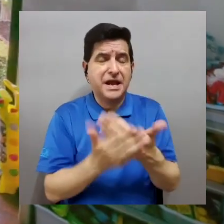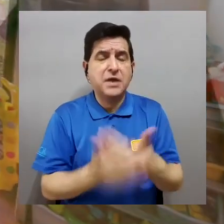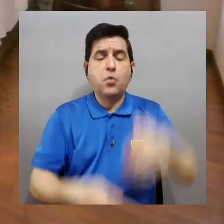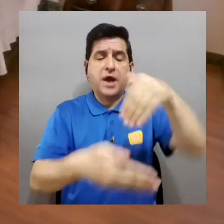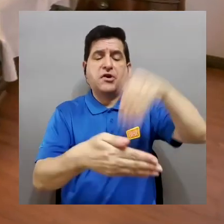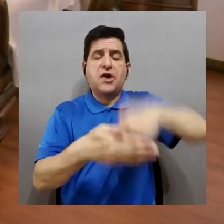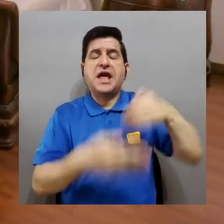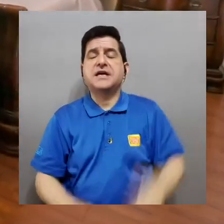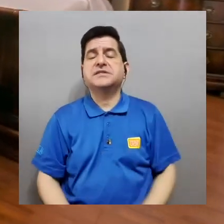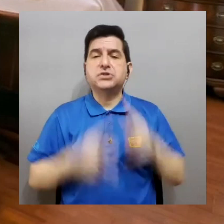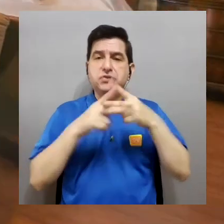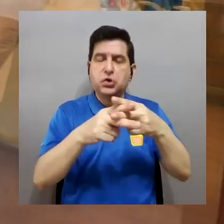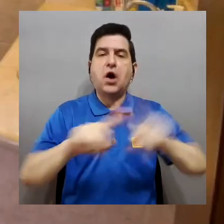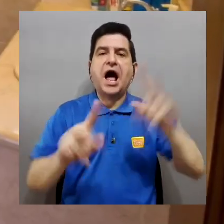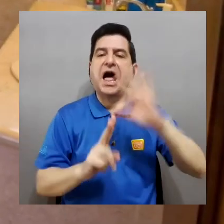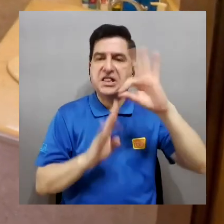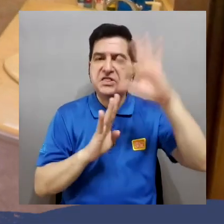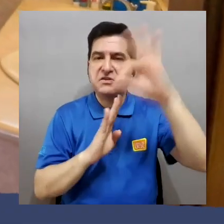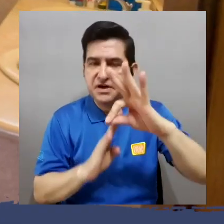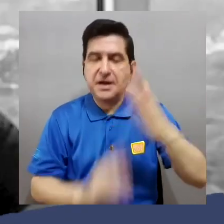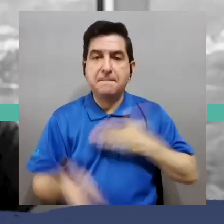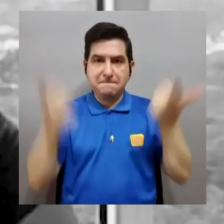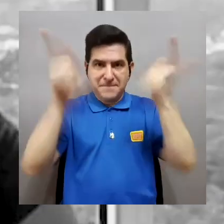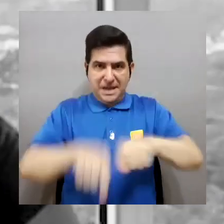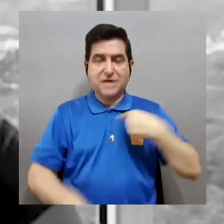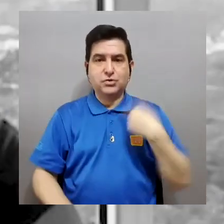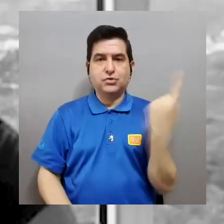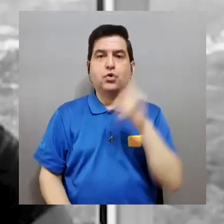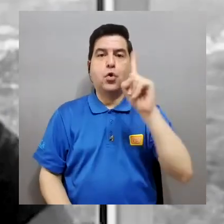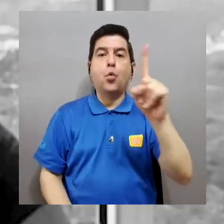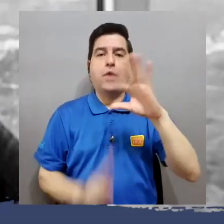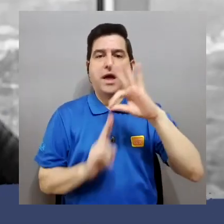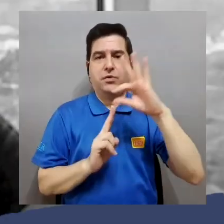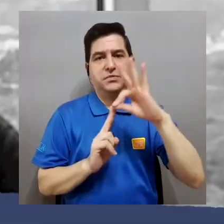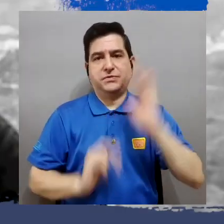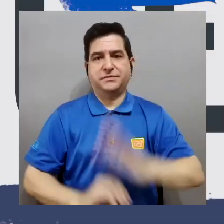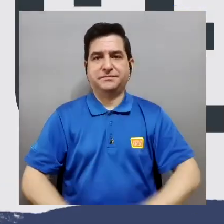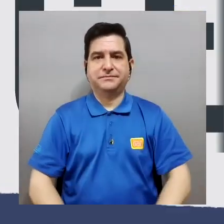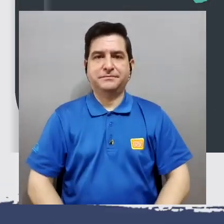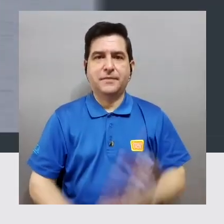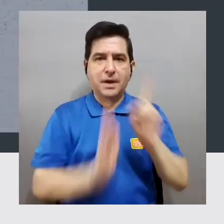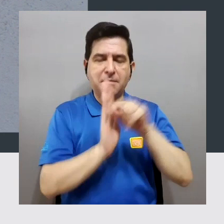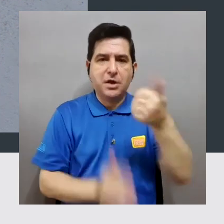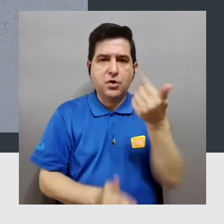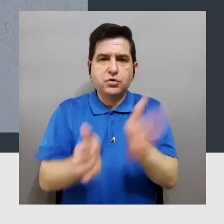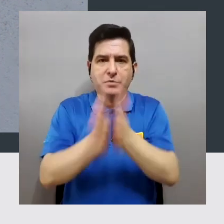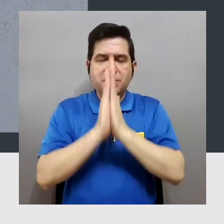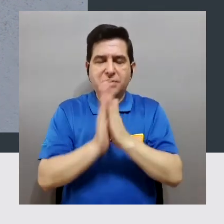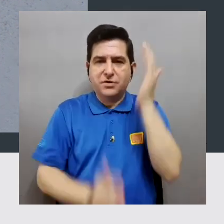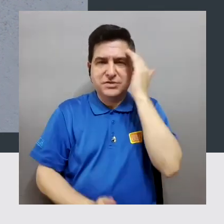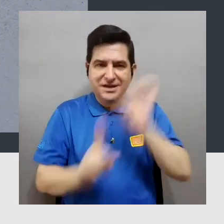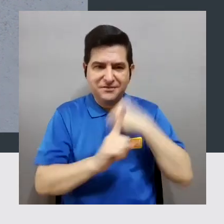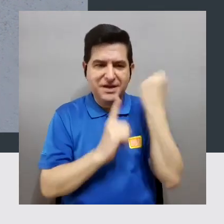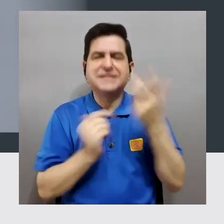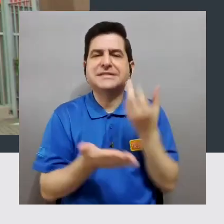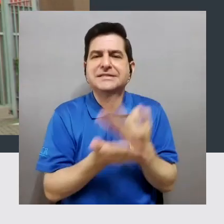buen récord crediticio, pues tenés varias opciones. En mi caso, yo solo tuve una opción. Minuto 15 solicitó conocer